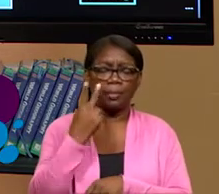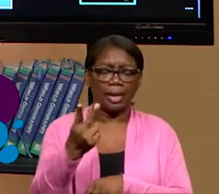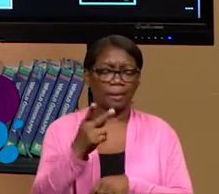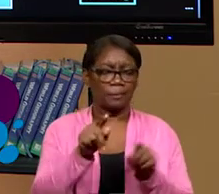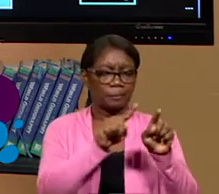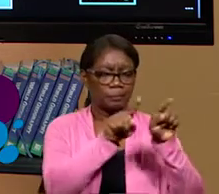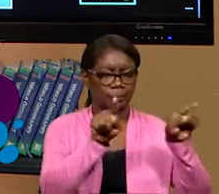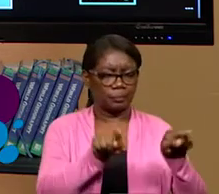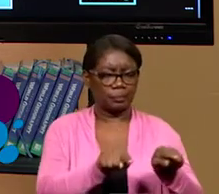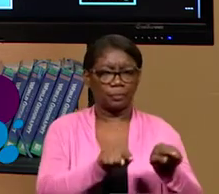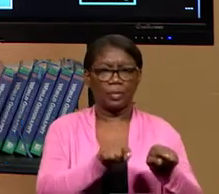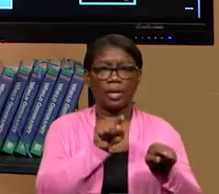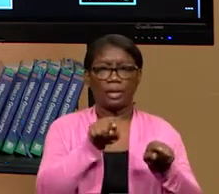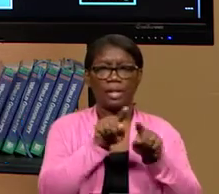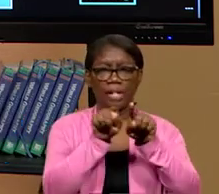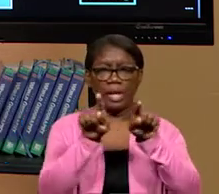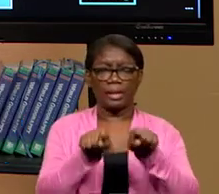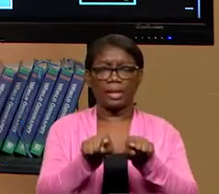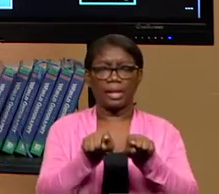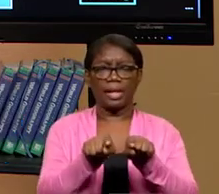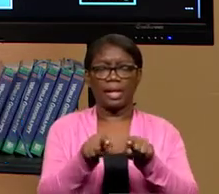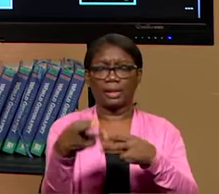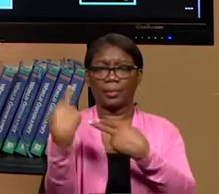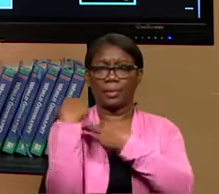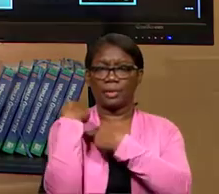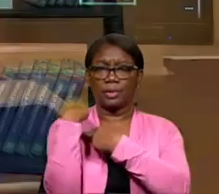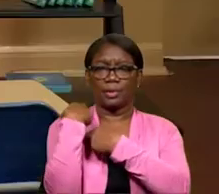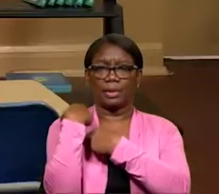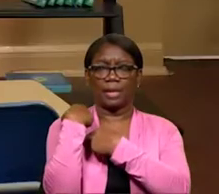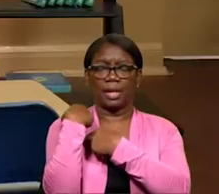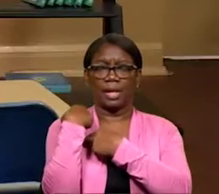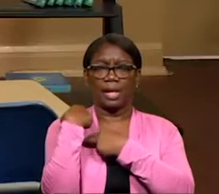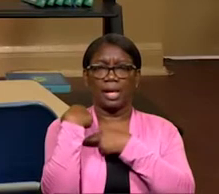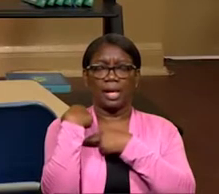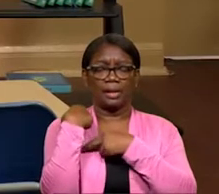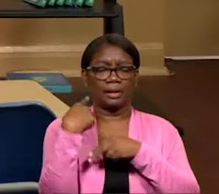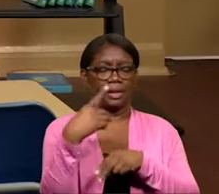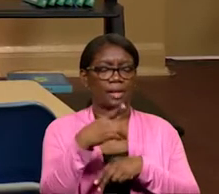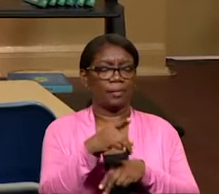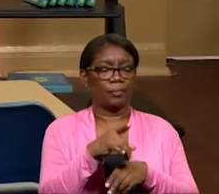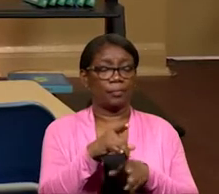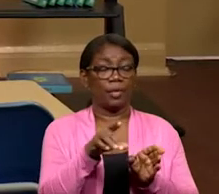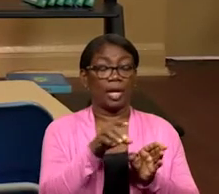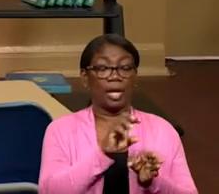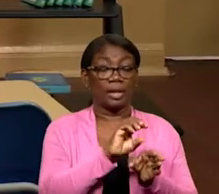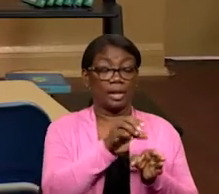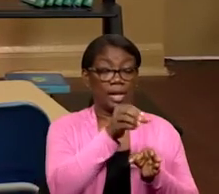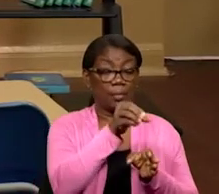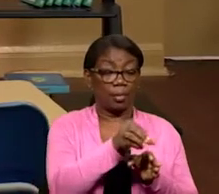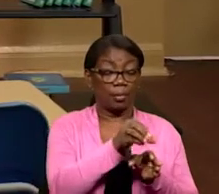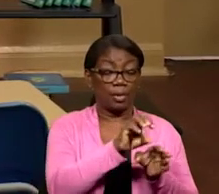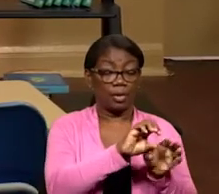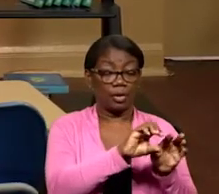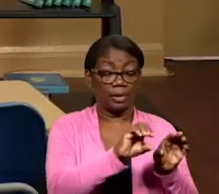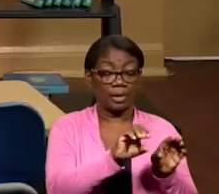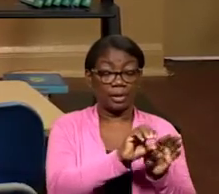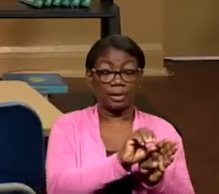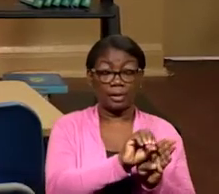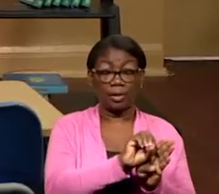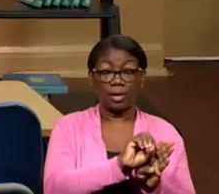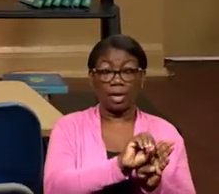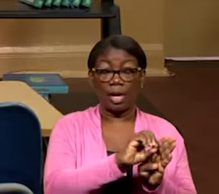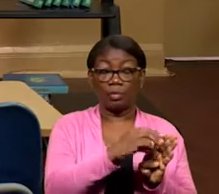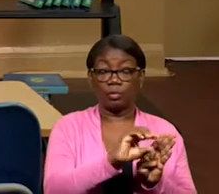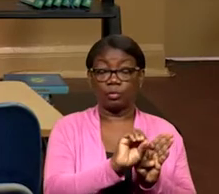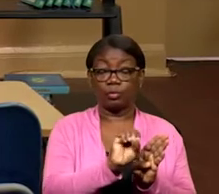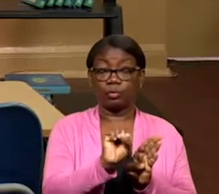y ZSUS tienen la obligación de energizar o suministrar esa tensión a los electrodos